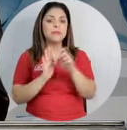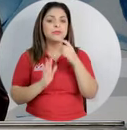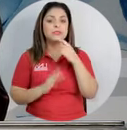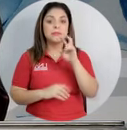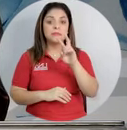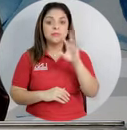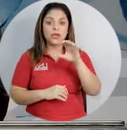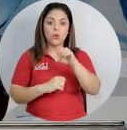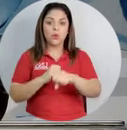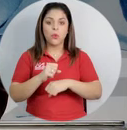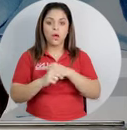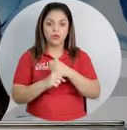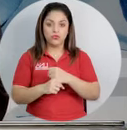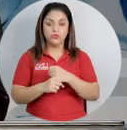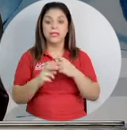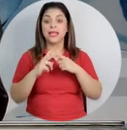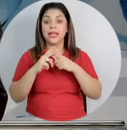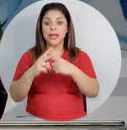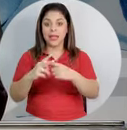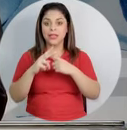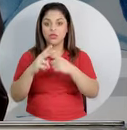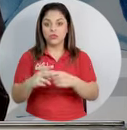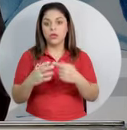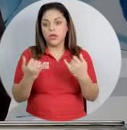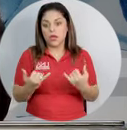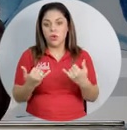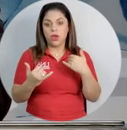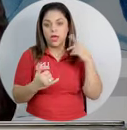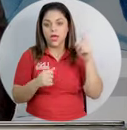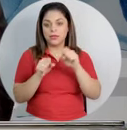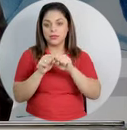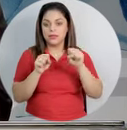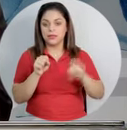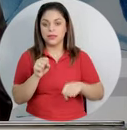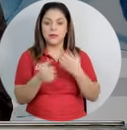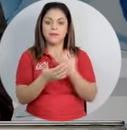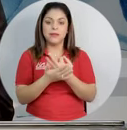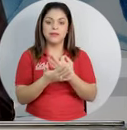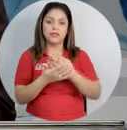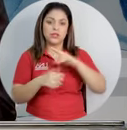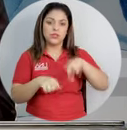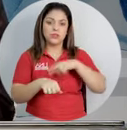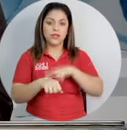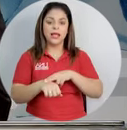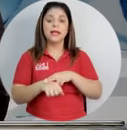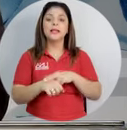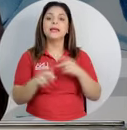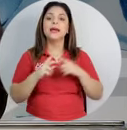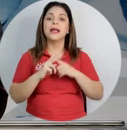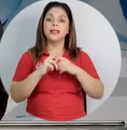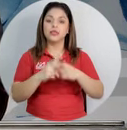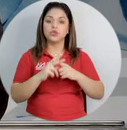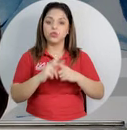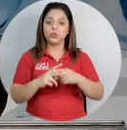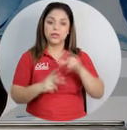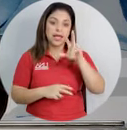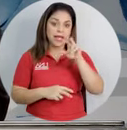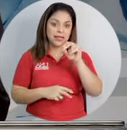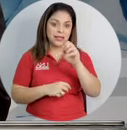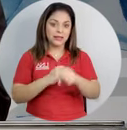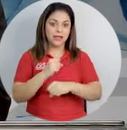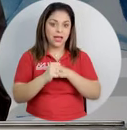ofrecen un plazo de 25 años? Inclusive créditos, hoy por hoy encontramos en el Sistema Financiero Nacional créditos a